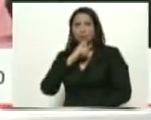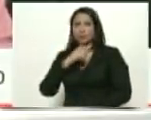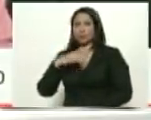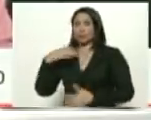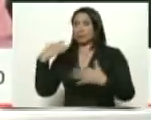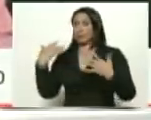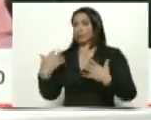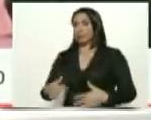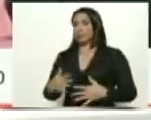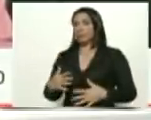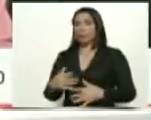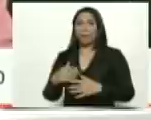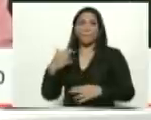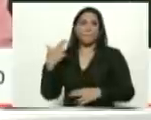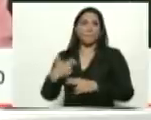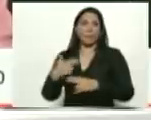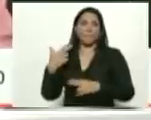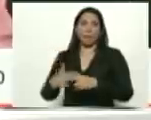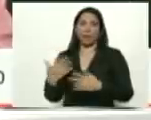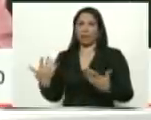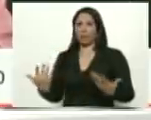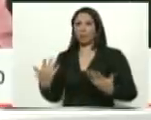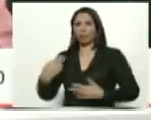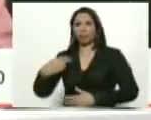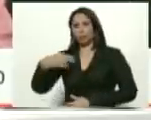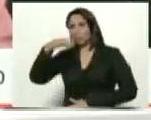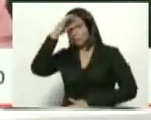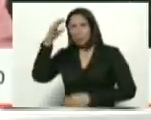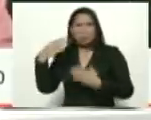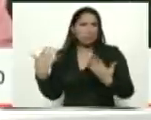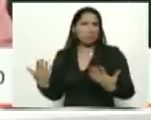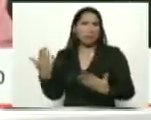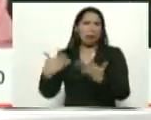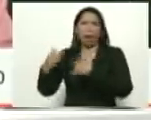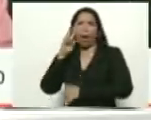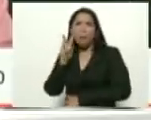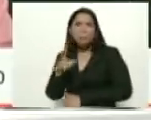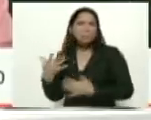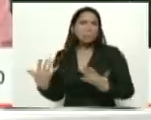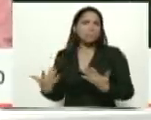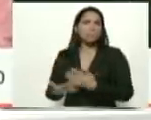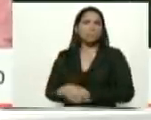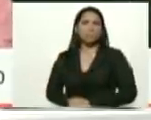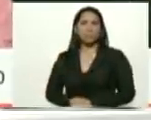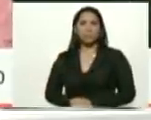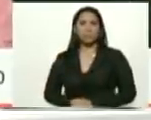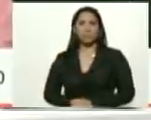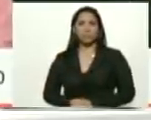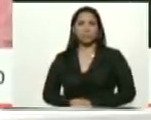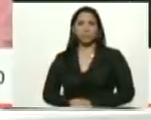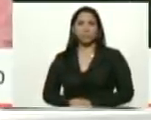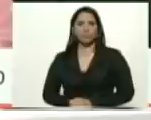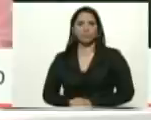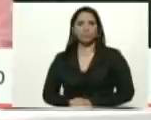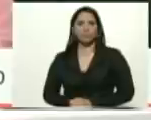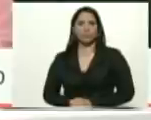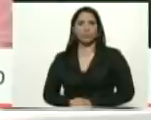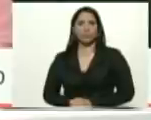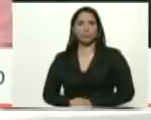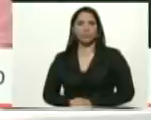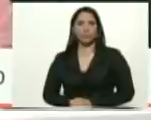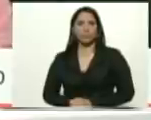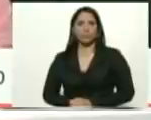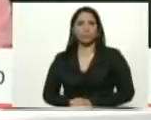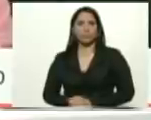muy adversas, inusuales. Y además, con viso